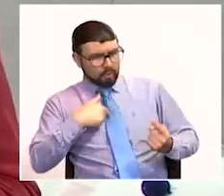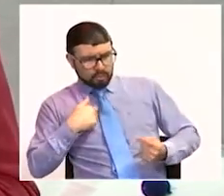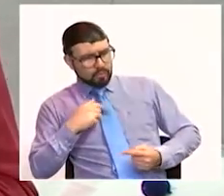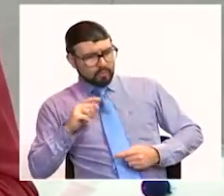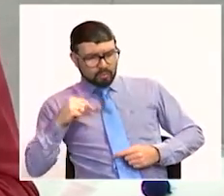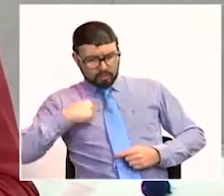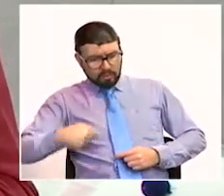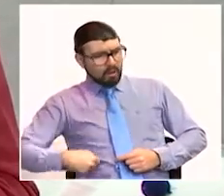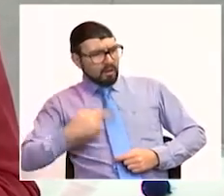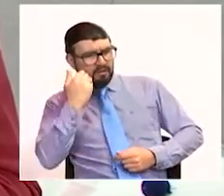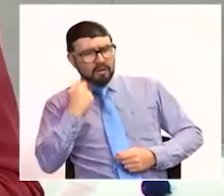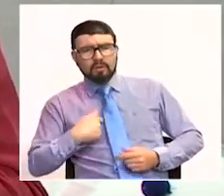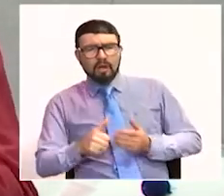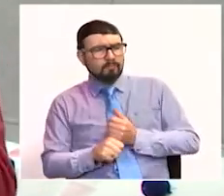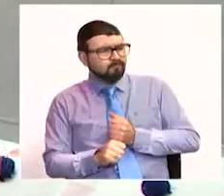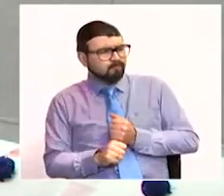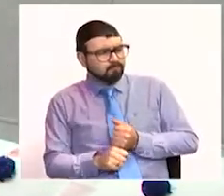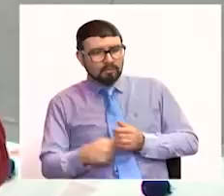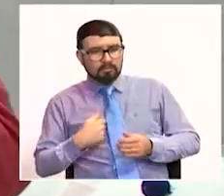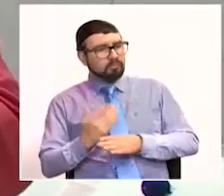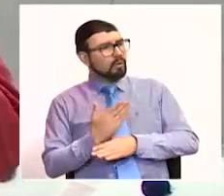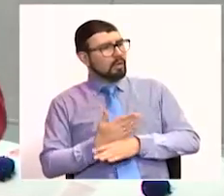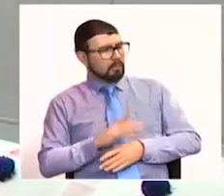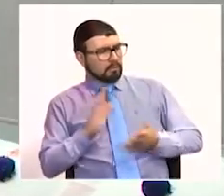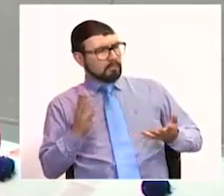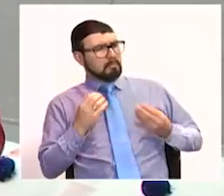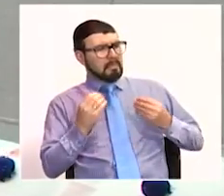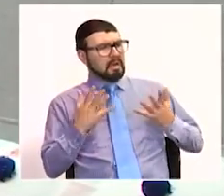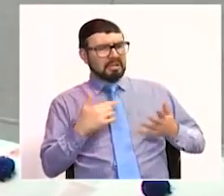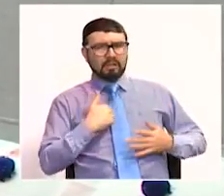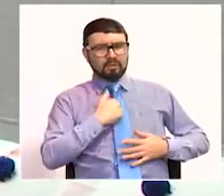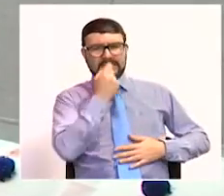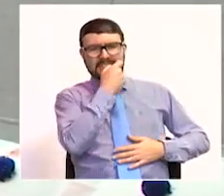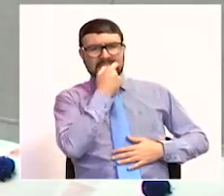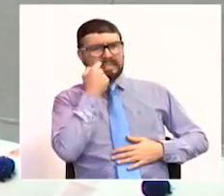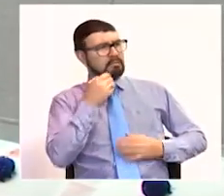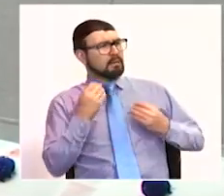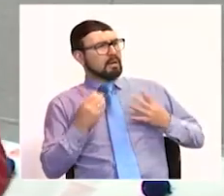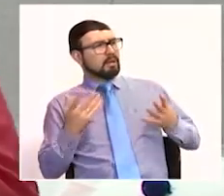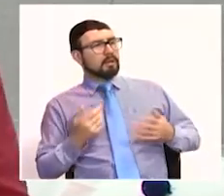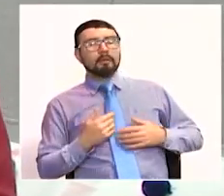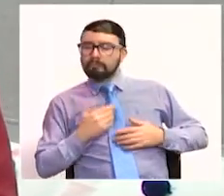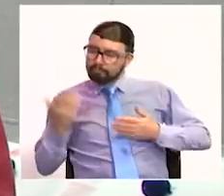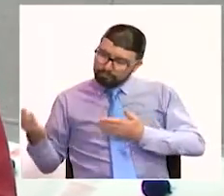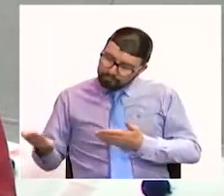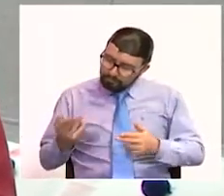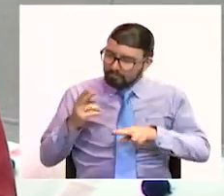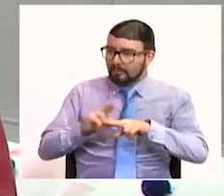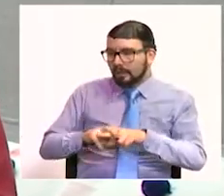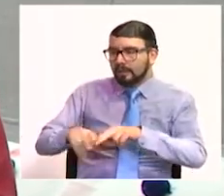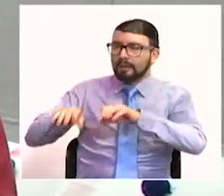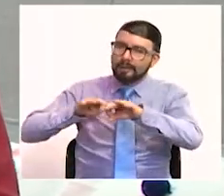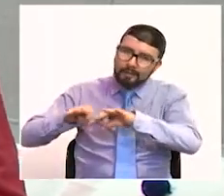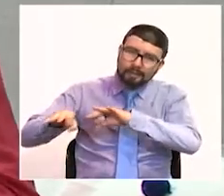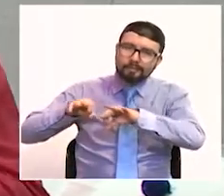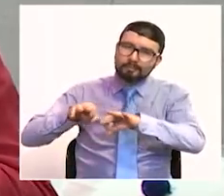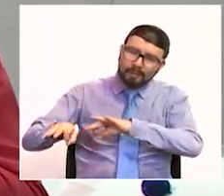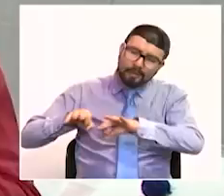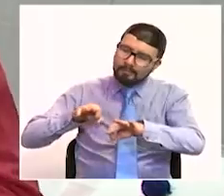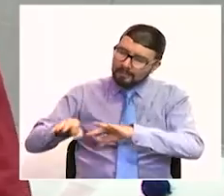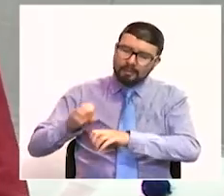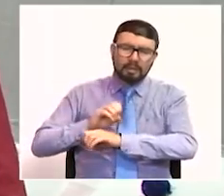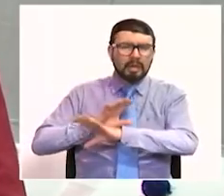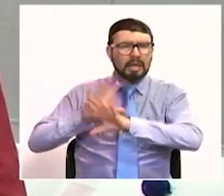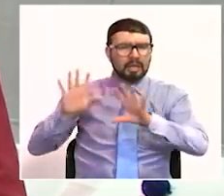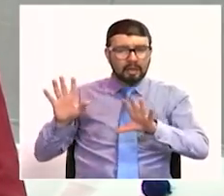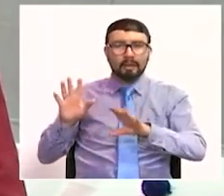por un estreñimiento. Y explicarle a las personas por qué deben de hacer esta evaluación. Y por eso